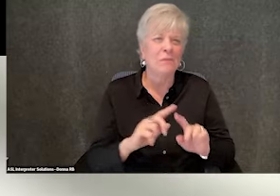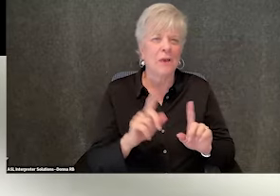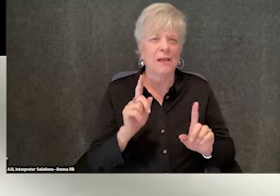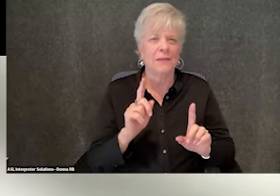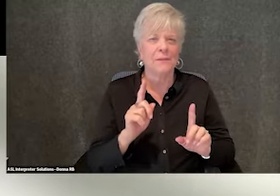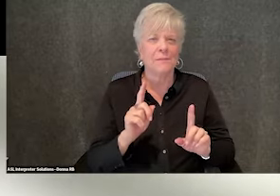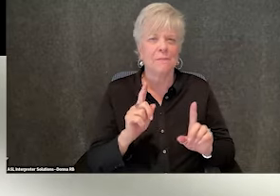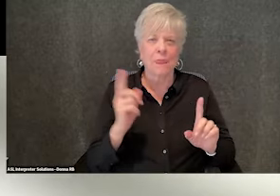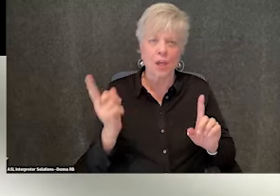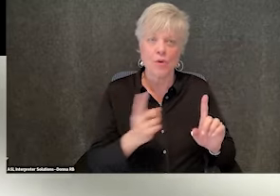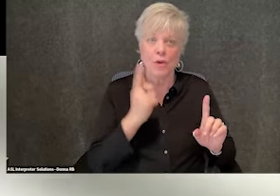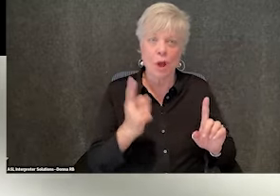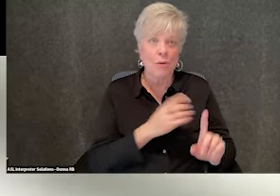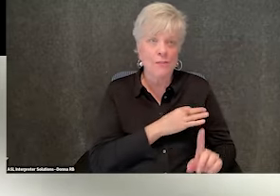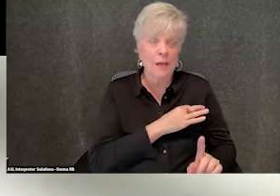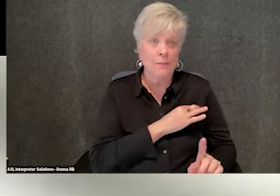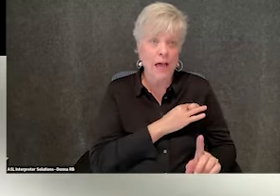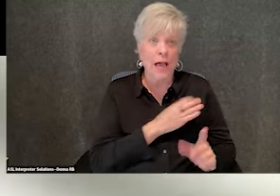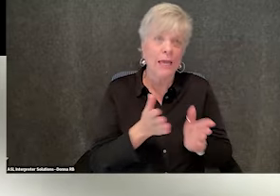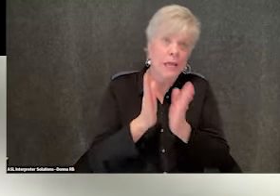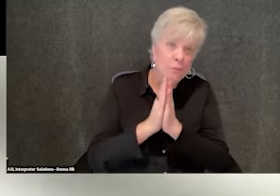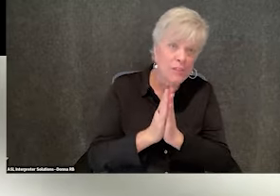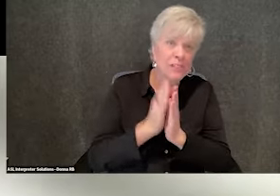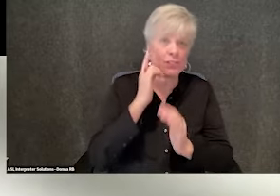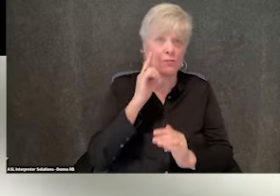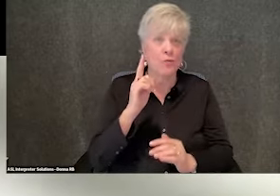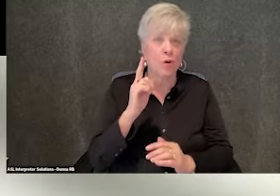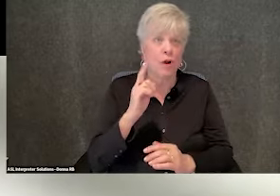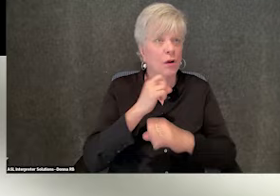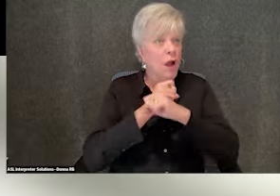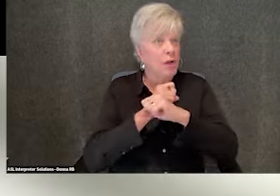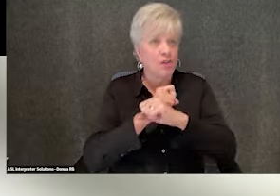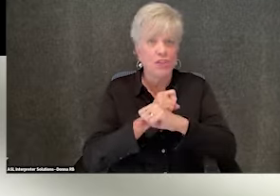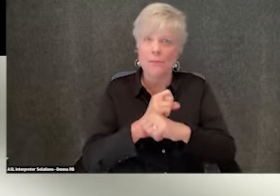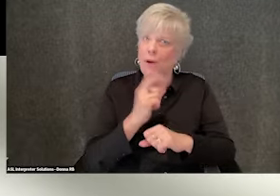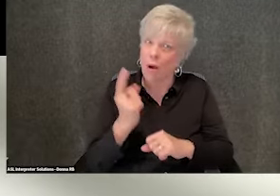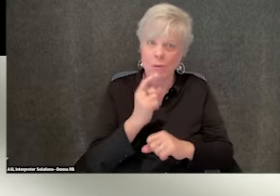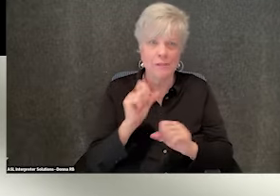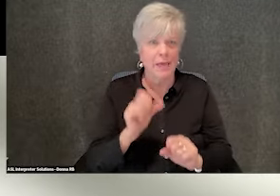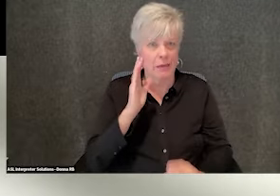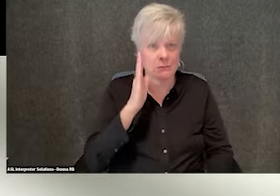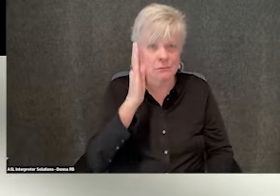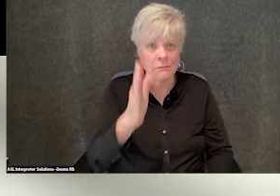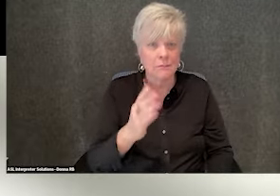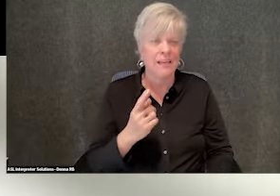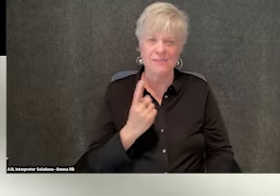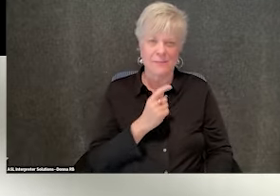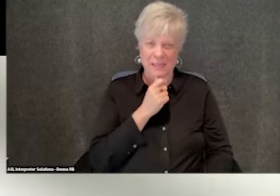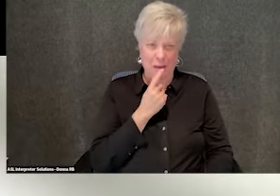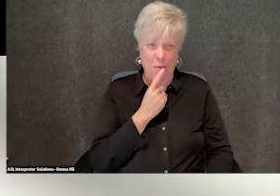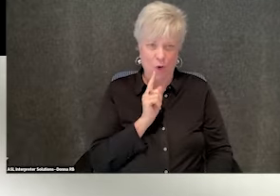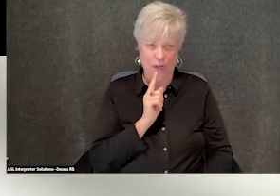herramientas no tanto como un continuo, pero siempre uno puede siempre pedir la